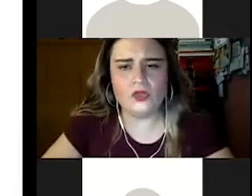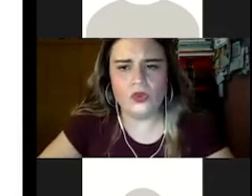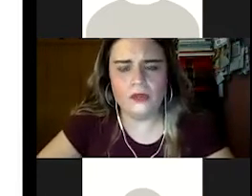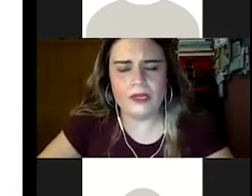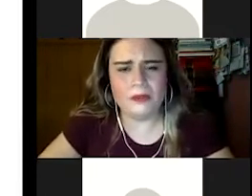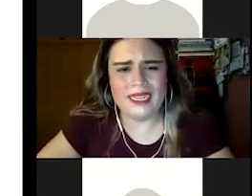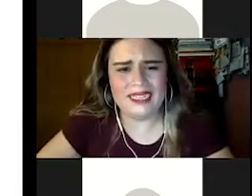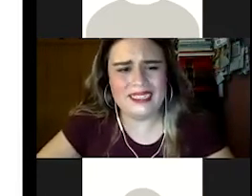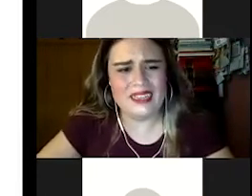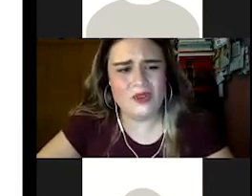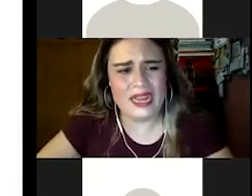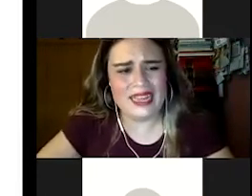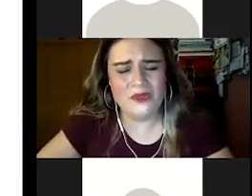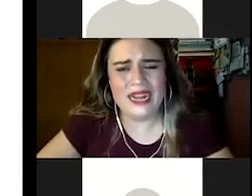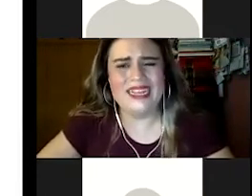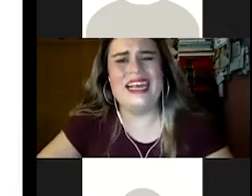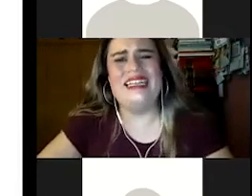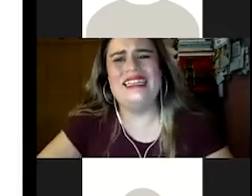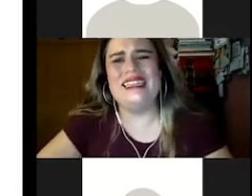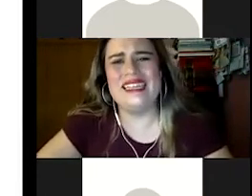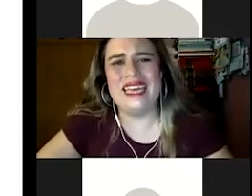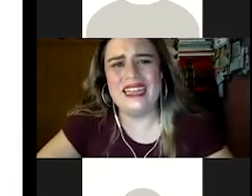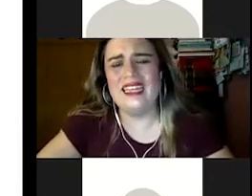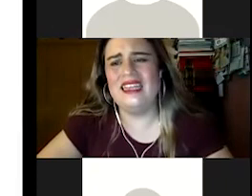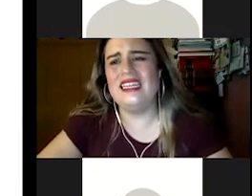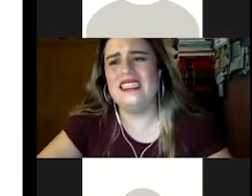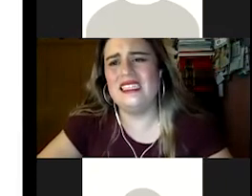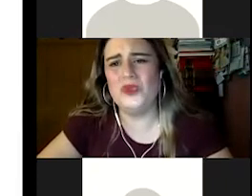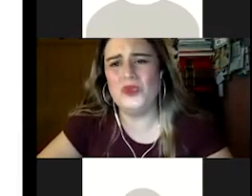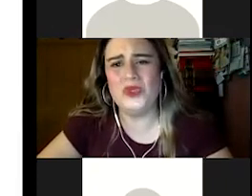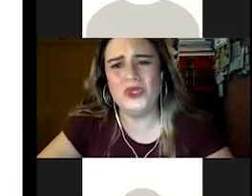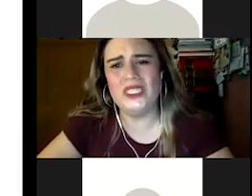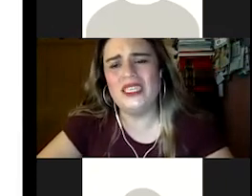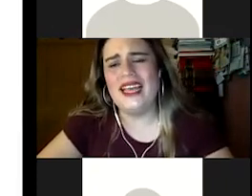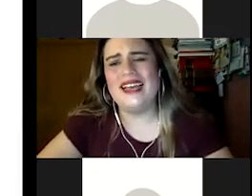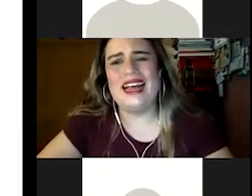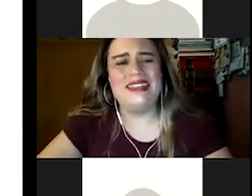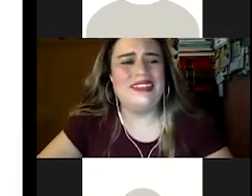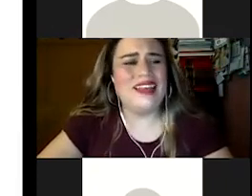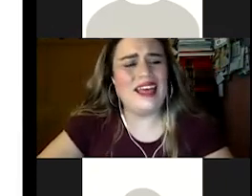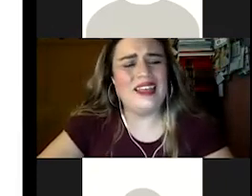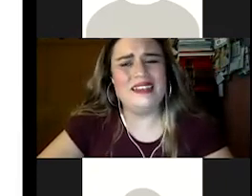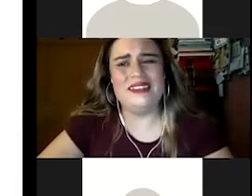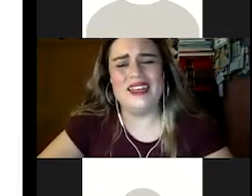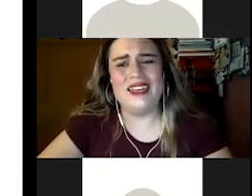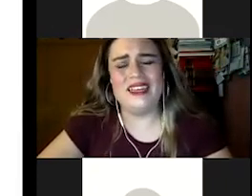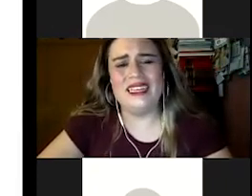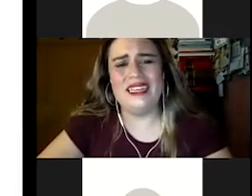esto hoy, pero para que se den una idea, hay una cantidad de instituciones, cantidad